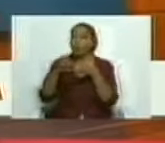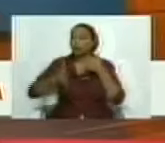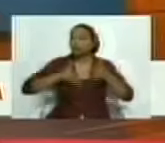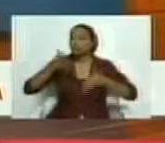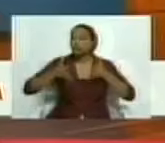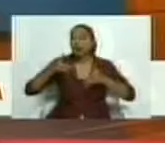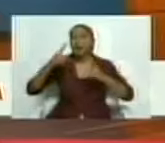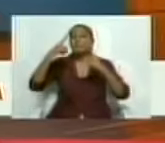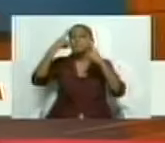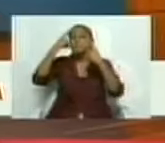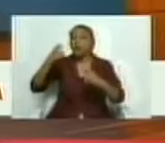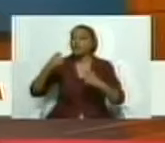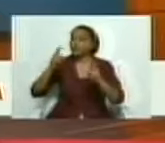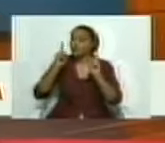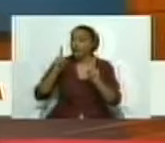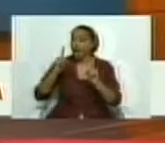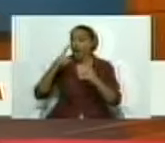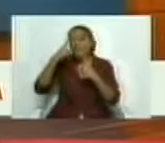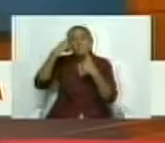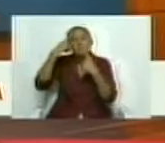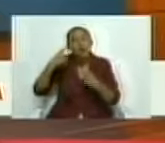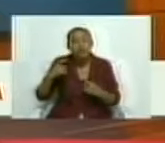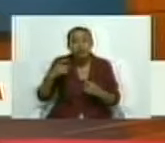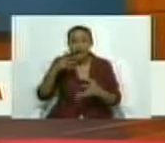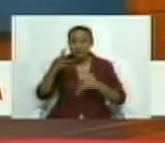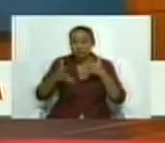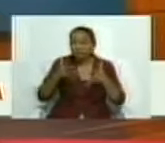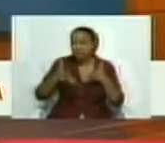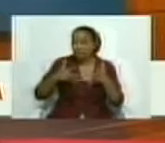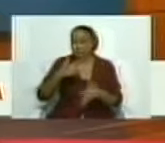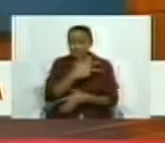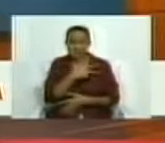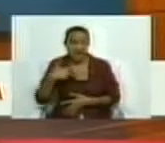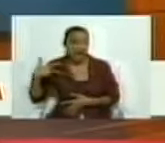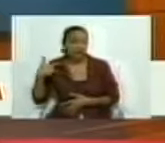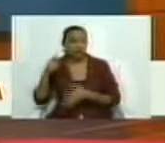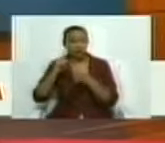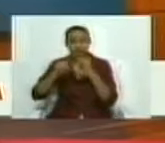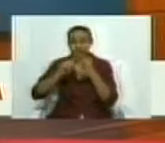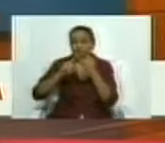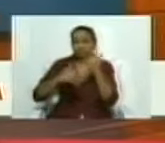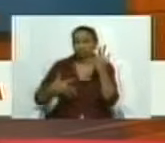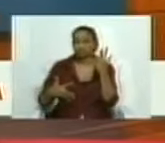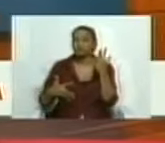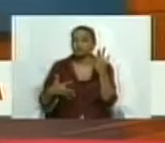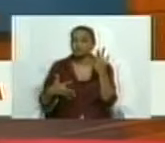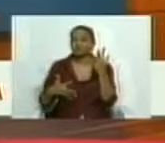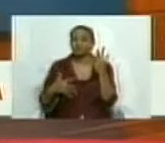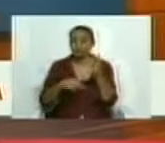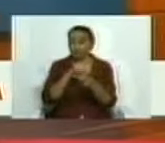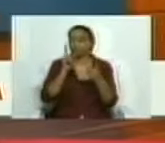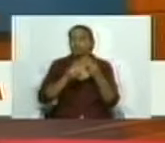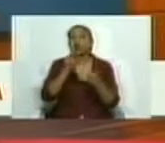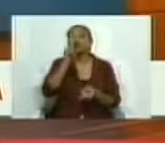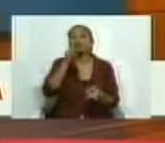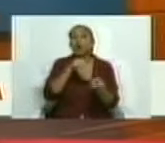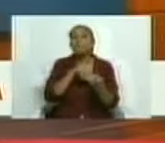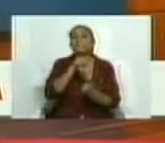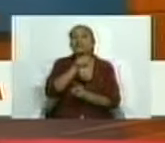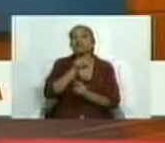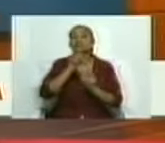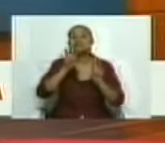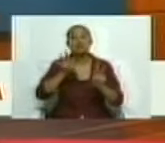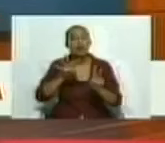organizada de la última década desde el año 2019 Además del tren de AR agua han sido desmanteladas o